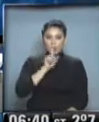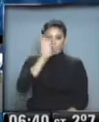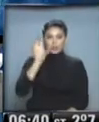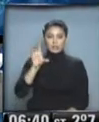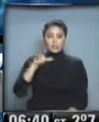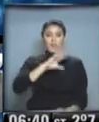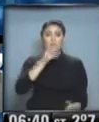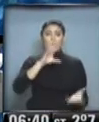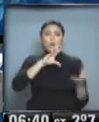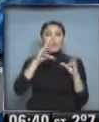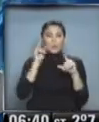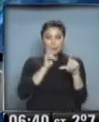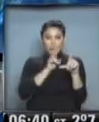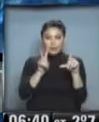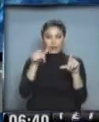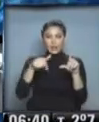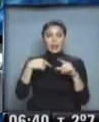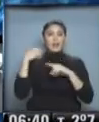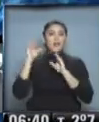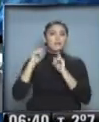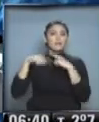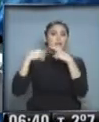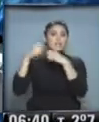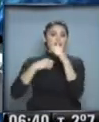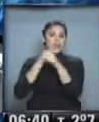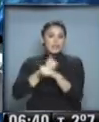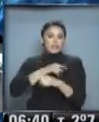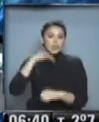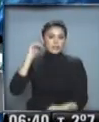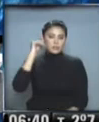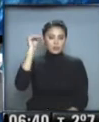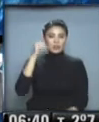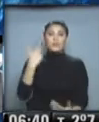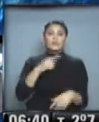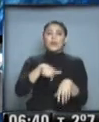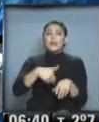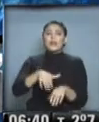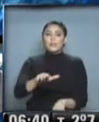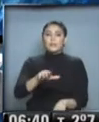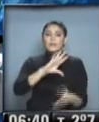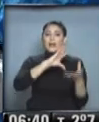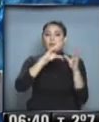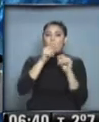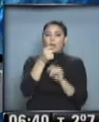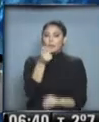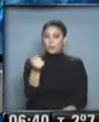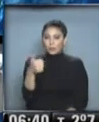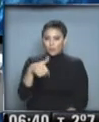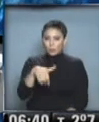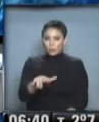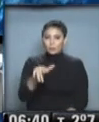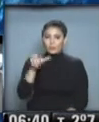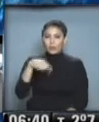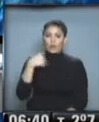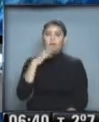la nubosidad que se observa en el este del litoral sigue avanzando hacia el este, por lo tanto en las próximas horas el cielo estará totalmente despejado en el este